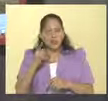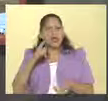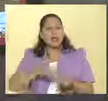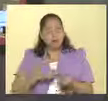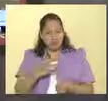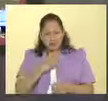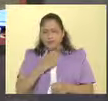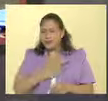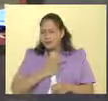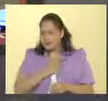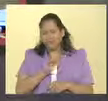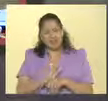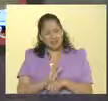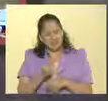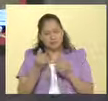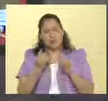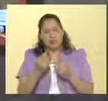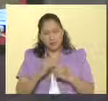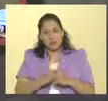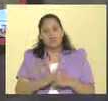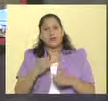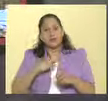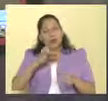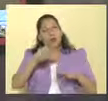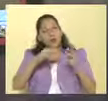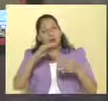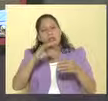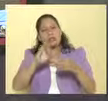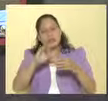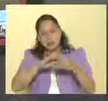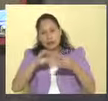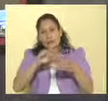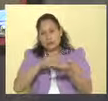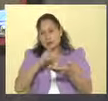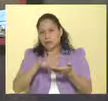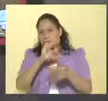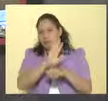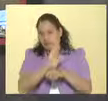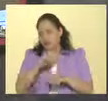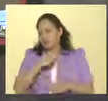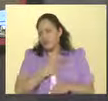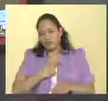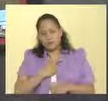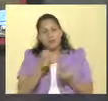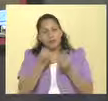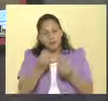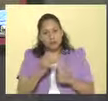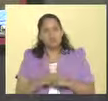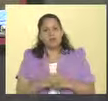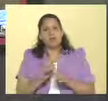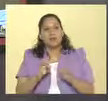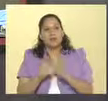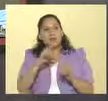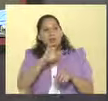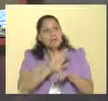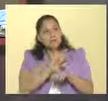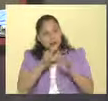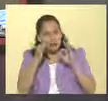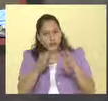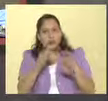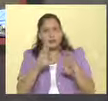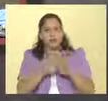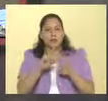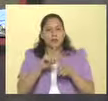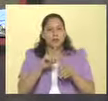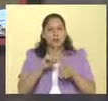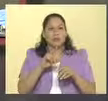sea, yo voy al cine de manera regular y además me gusta el cine en el cine. No en